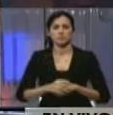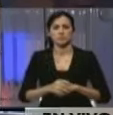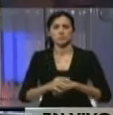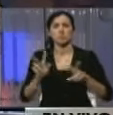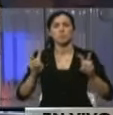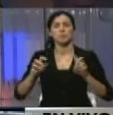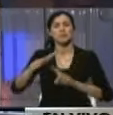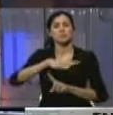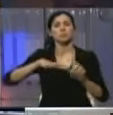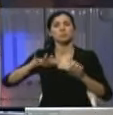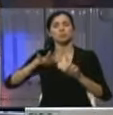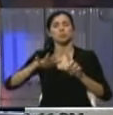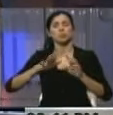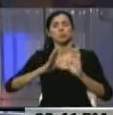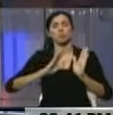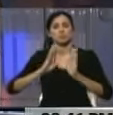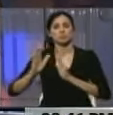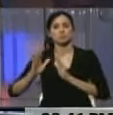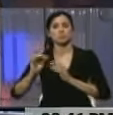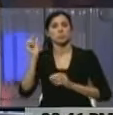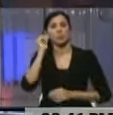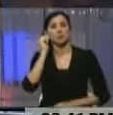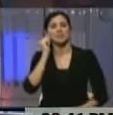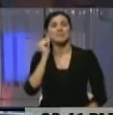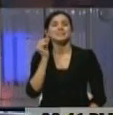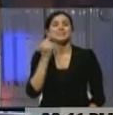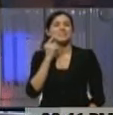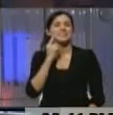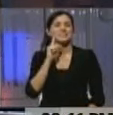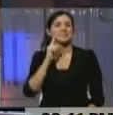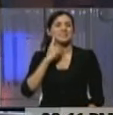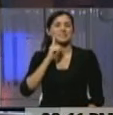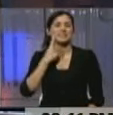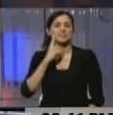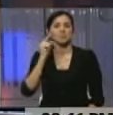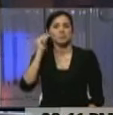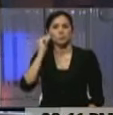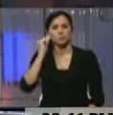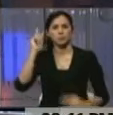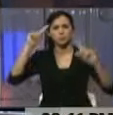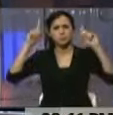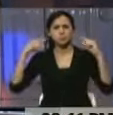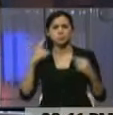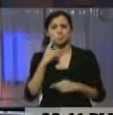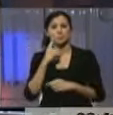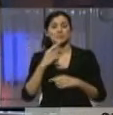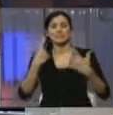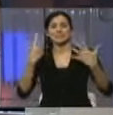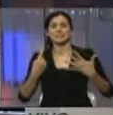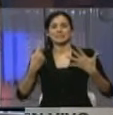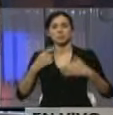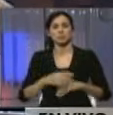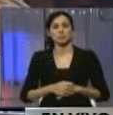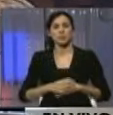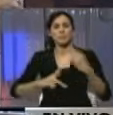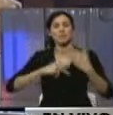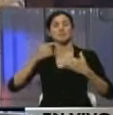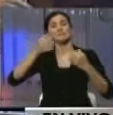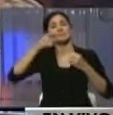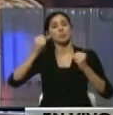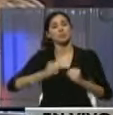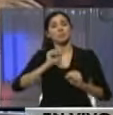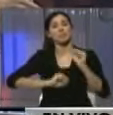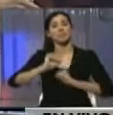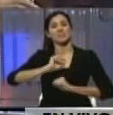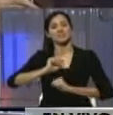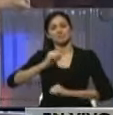situación organizativa productiva, Isis Ochoa y un equipo, compañera vicepresidente. Sexto vértice, el plan de seguridad y defensa integral